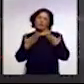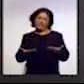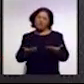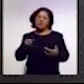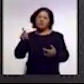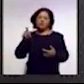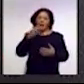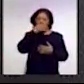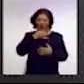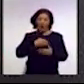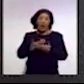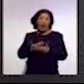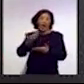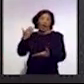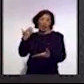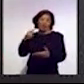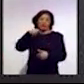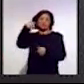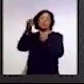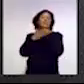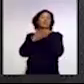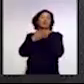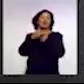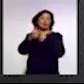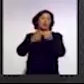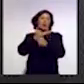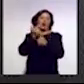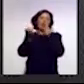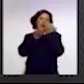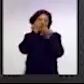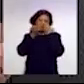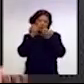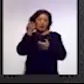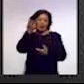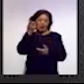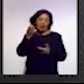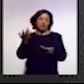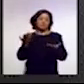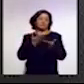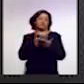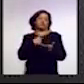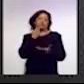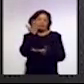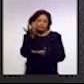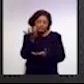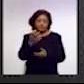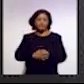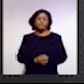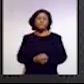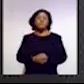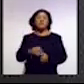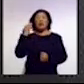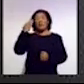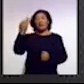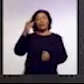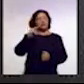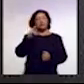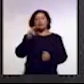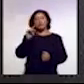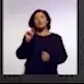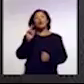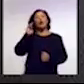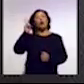ser antes de que comience el siguiente ciclo escolar porque ese es el propósito hablamos de tiempos no muy no muy largos querido mario